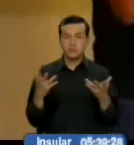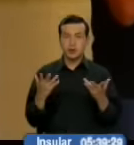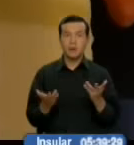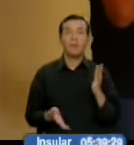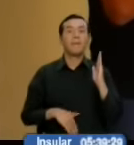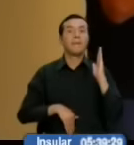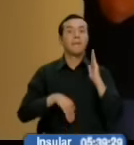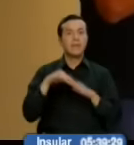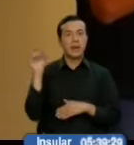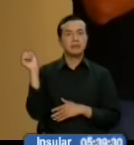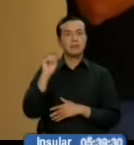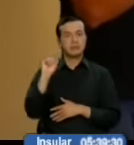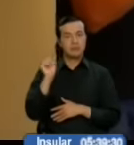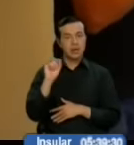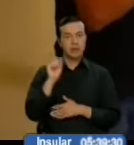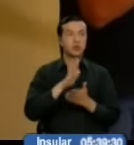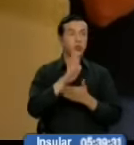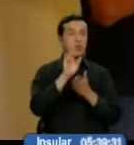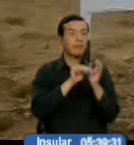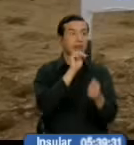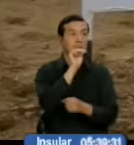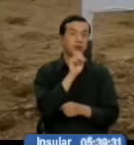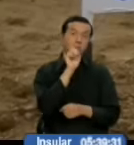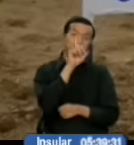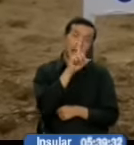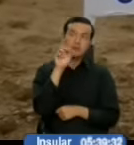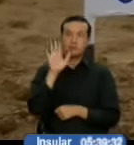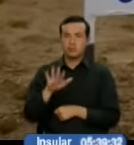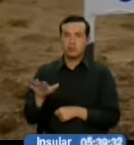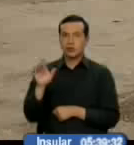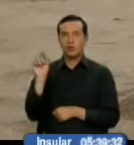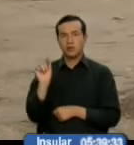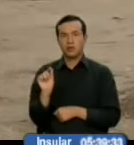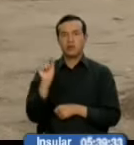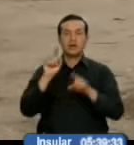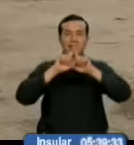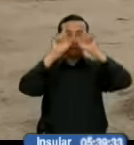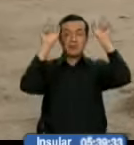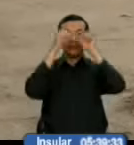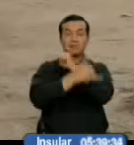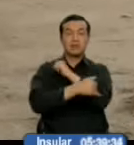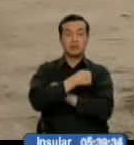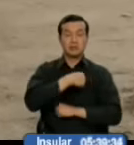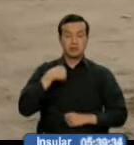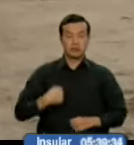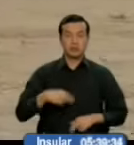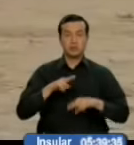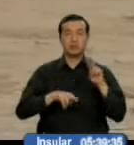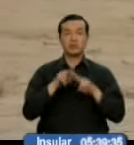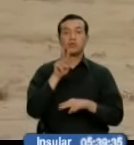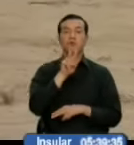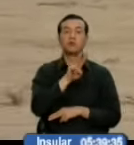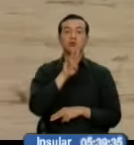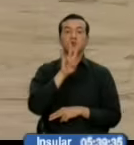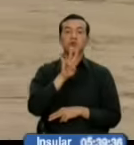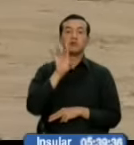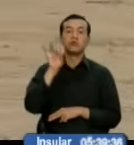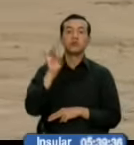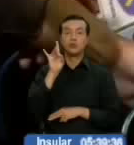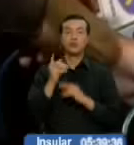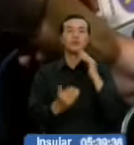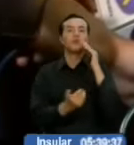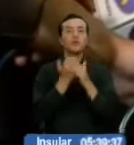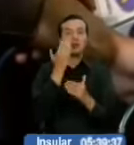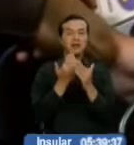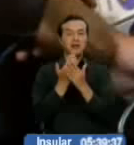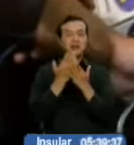veces más baratos que las escuelas del milenio. La empresa china Railway será quien construya 278 unidades